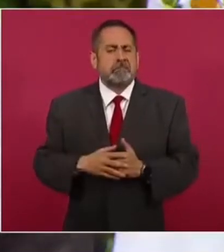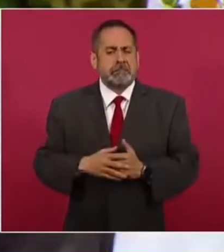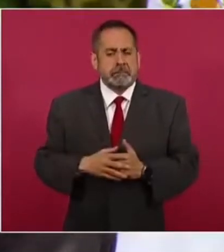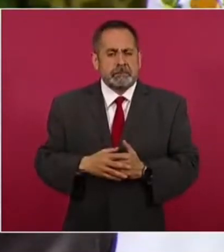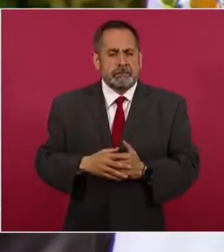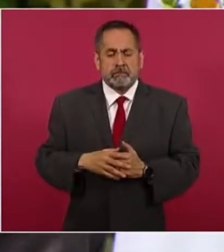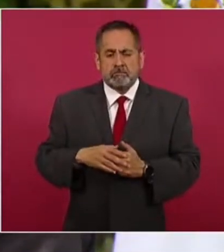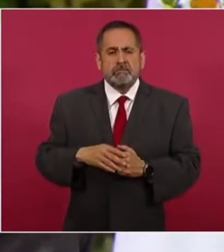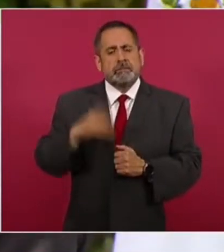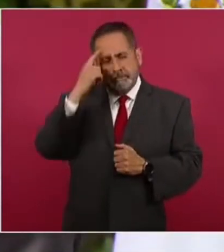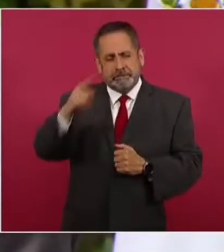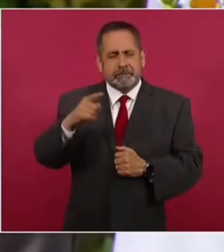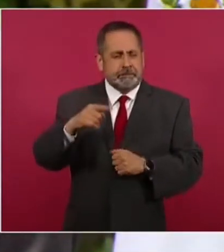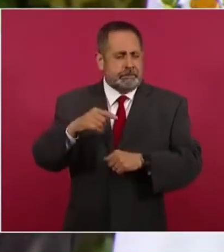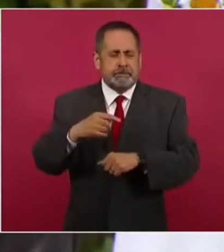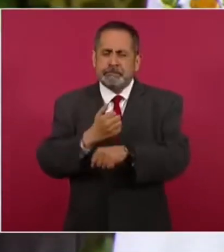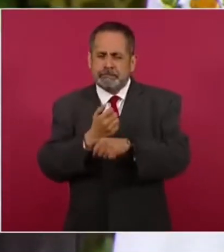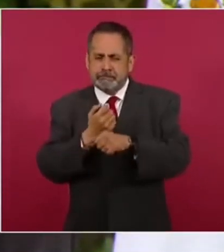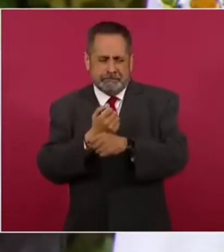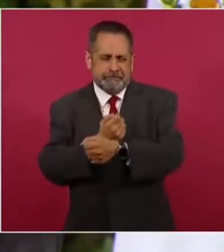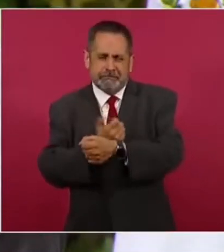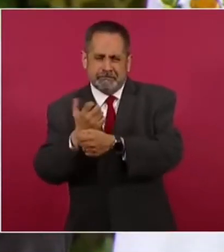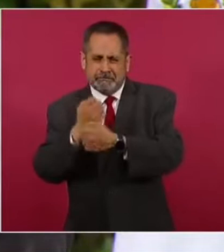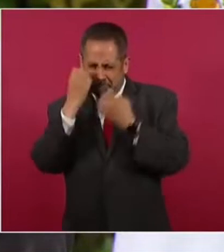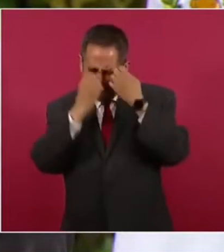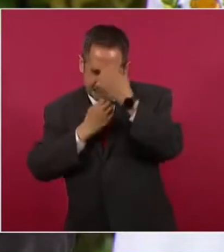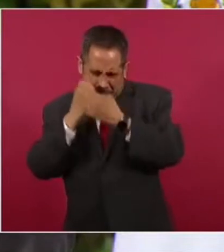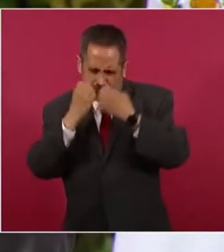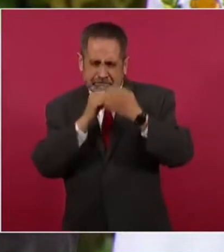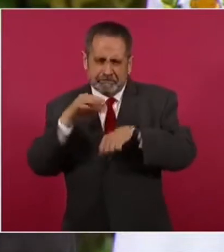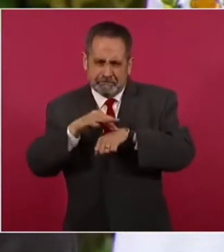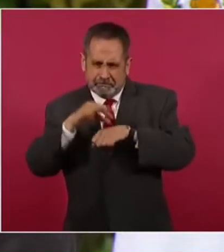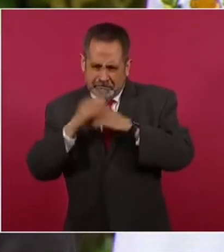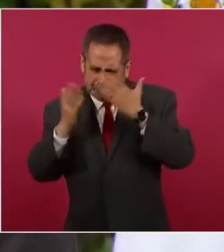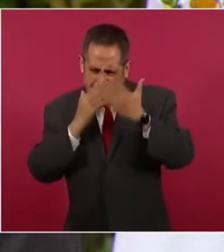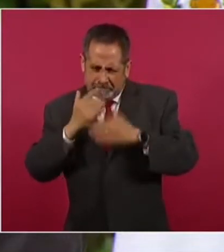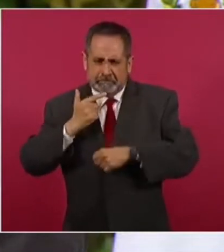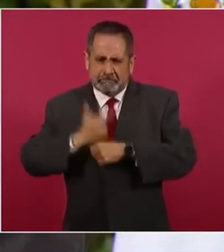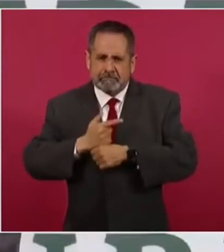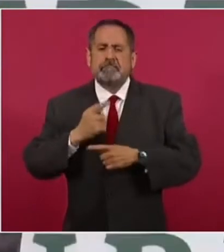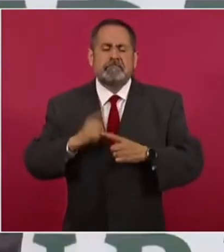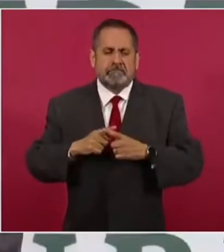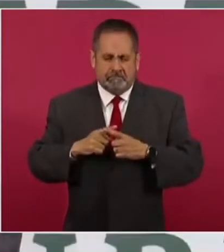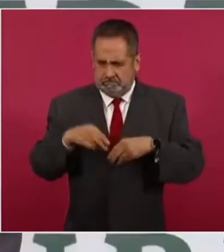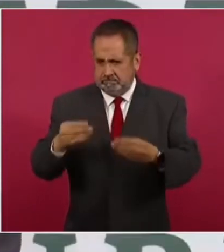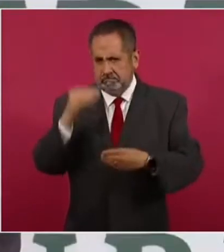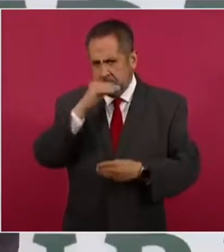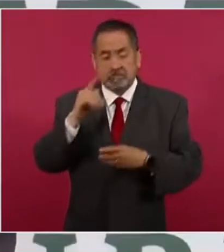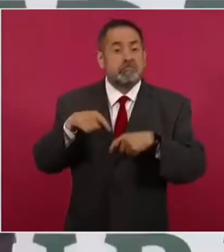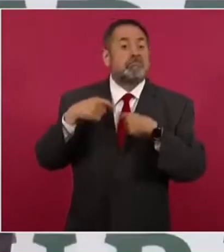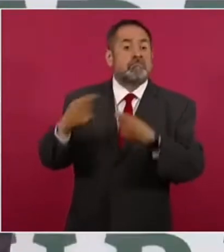análisis clínicos y el 100% del abasto de medicamentos, al